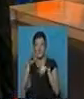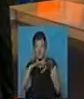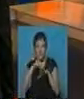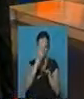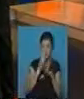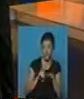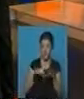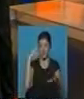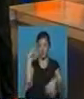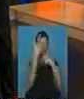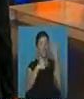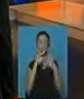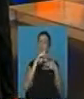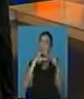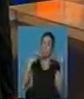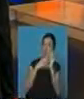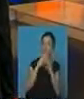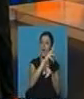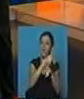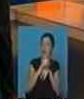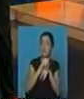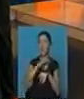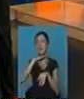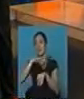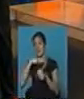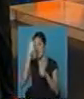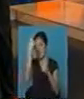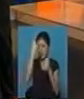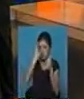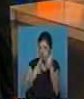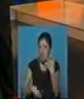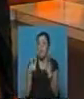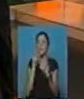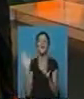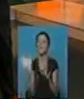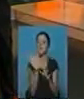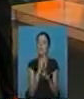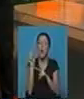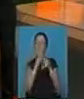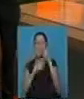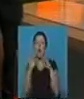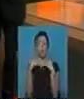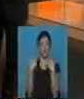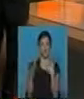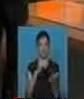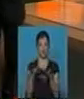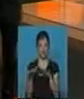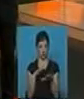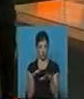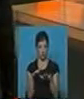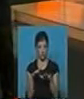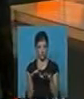saqueos, pero también por actos de vandalismo que se suponen están buscando aprovechar la situación y tratar